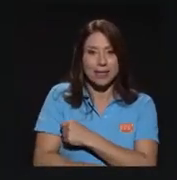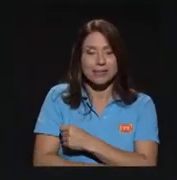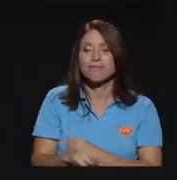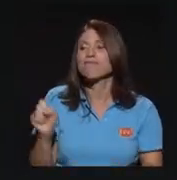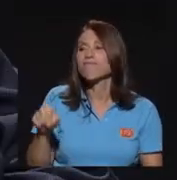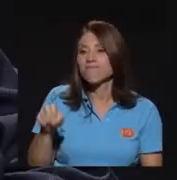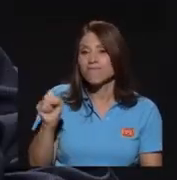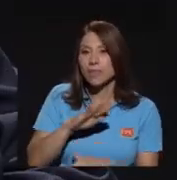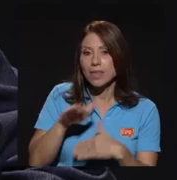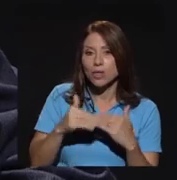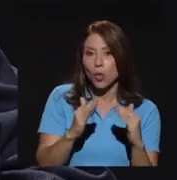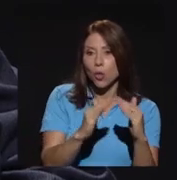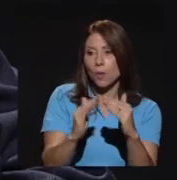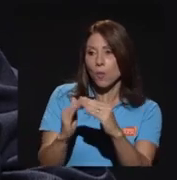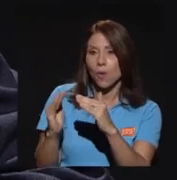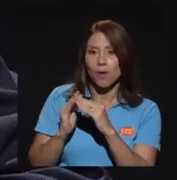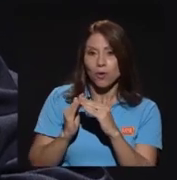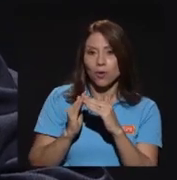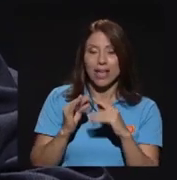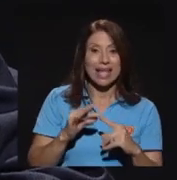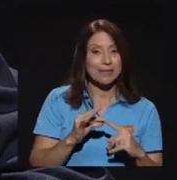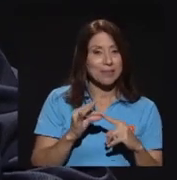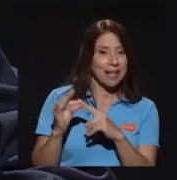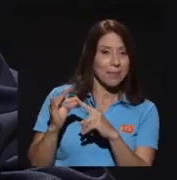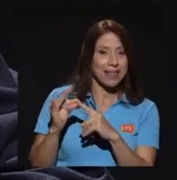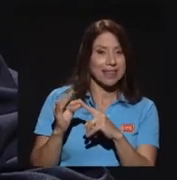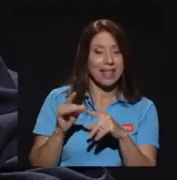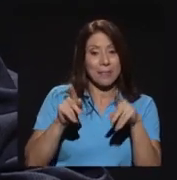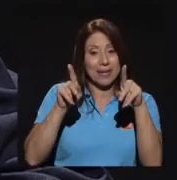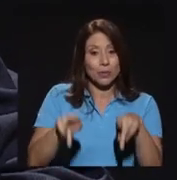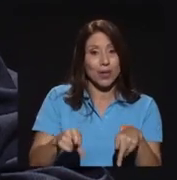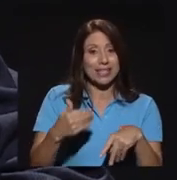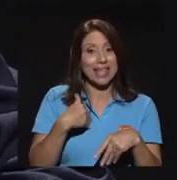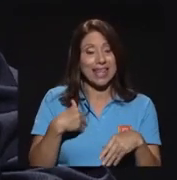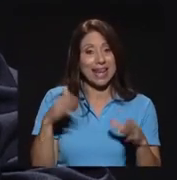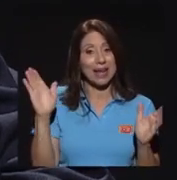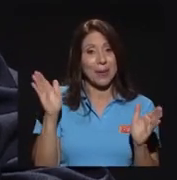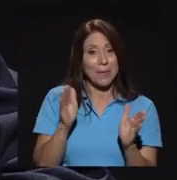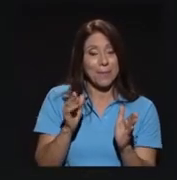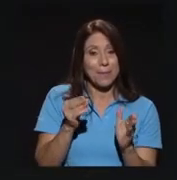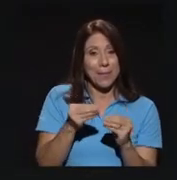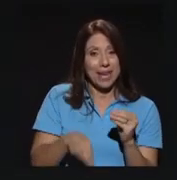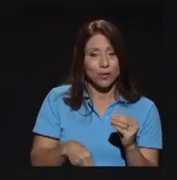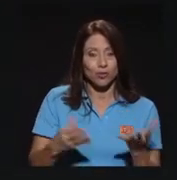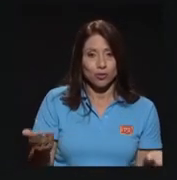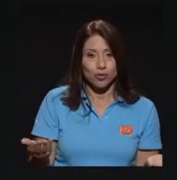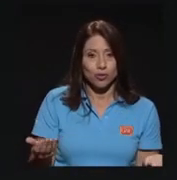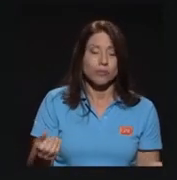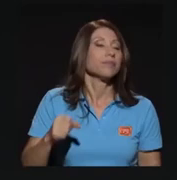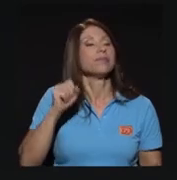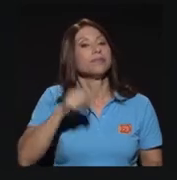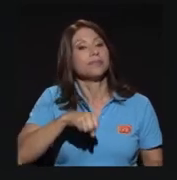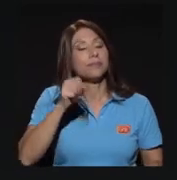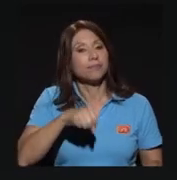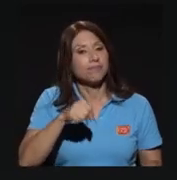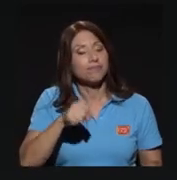especialmente la clase que tiene menudo así es que en ese sentido